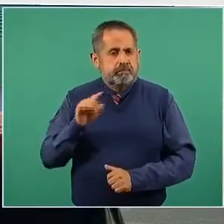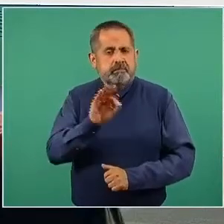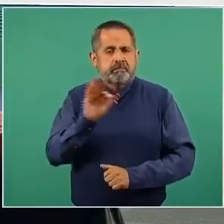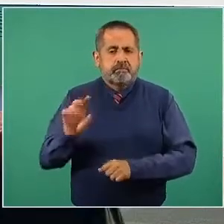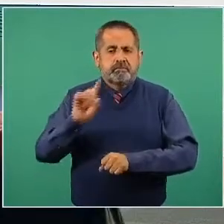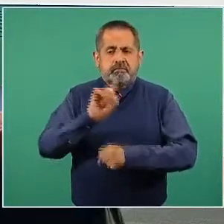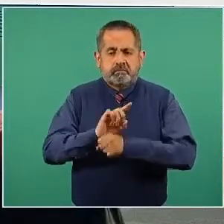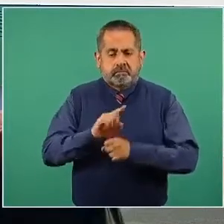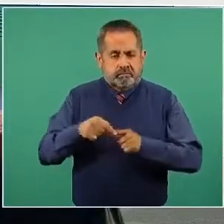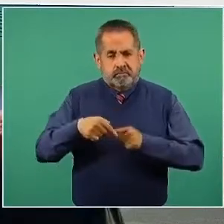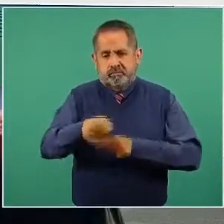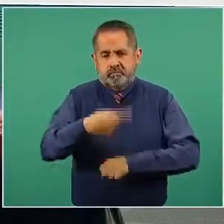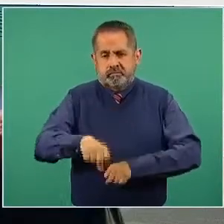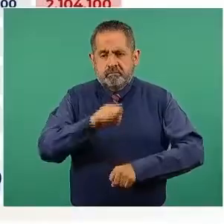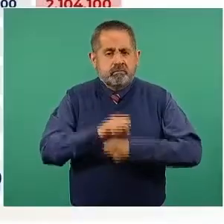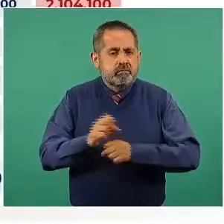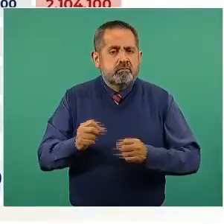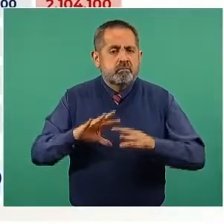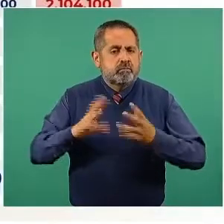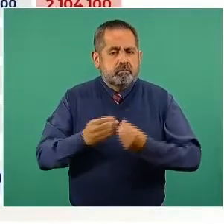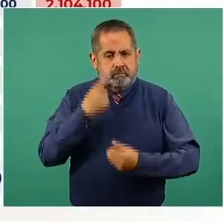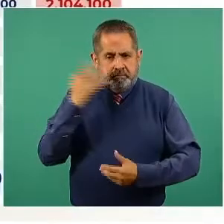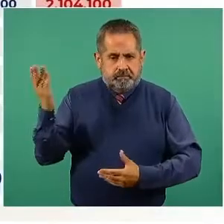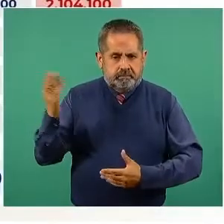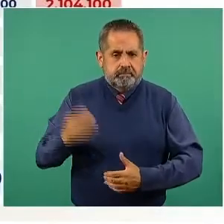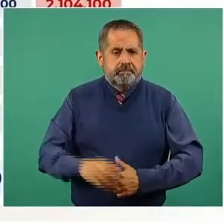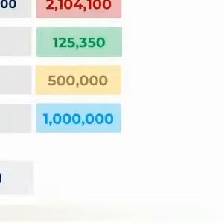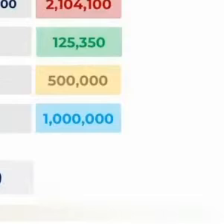Calendario. Para esta semana vamos a tener